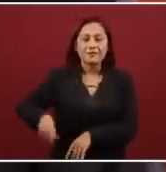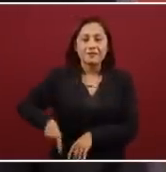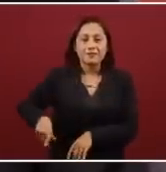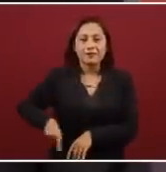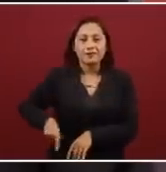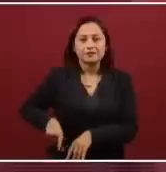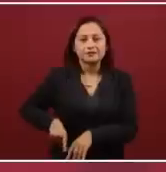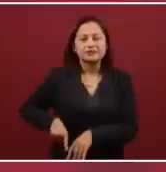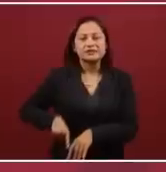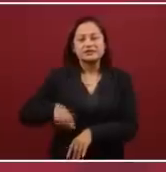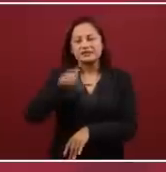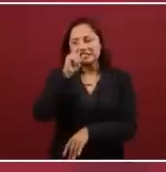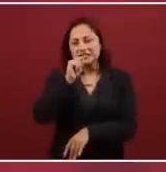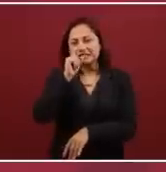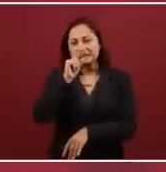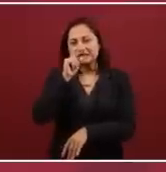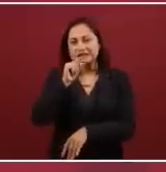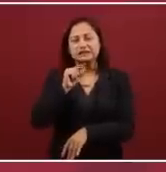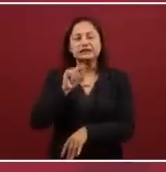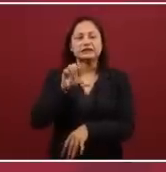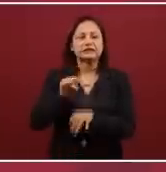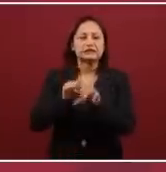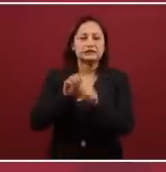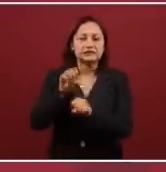ir poco a poco avanzando,